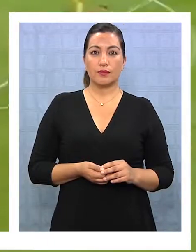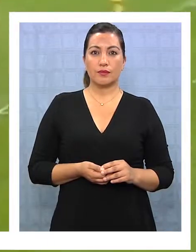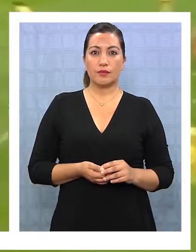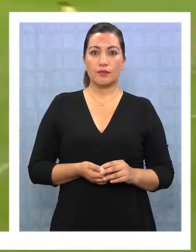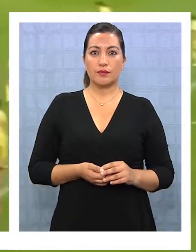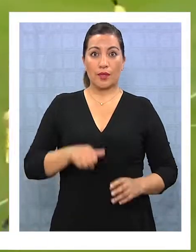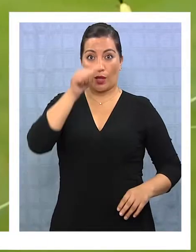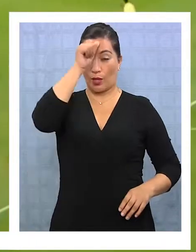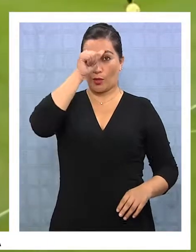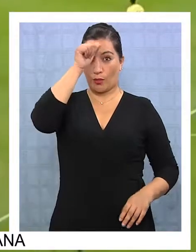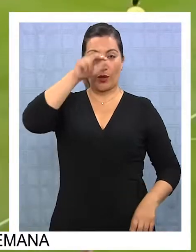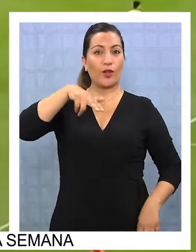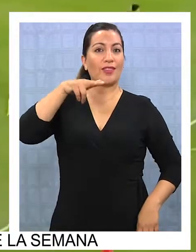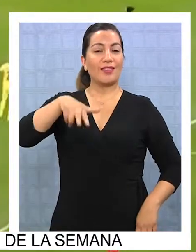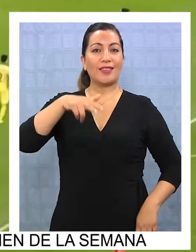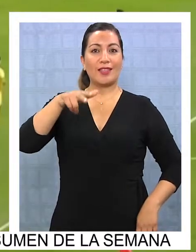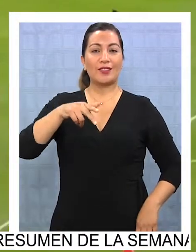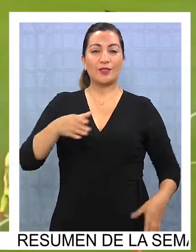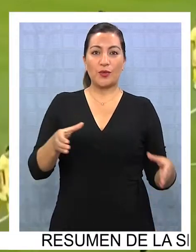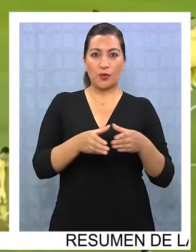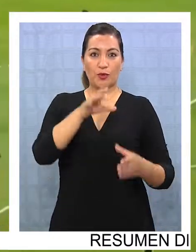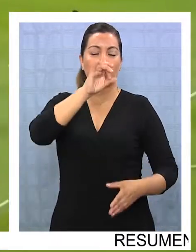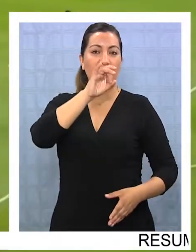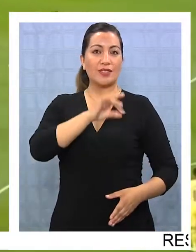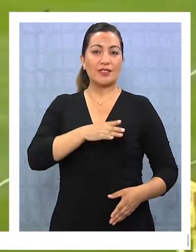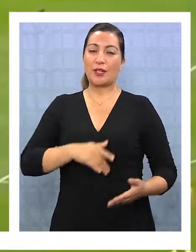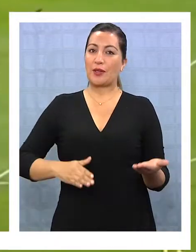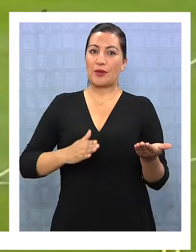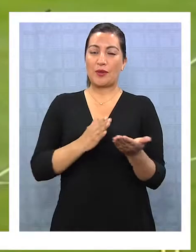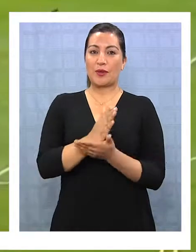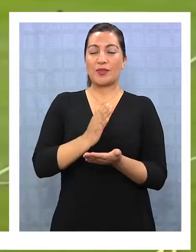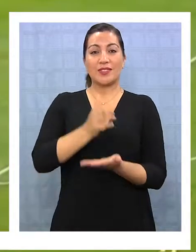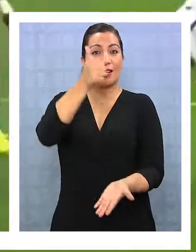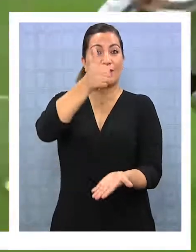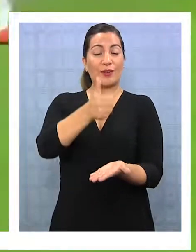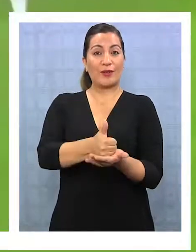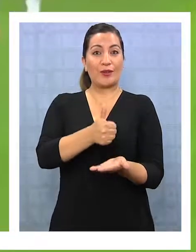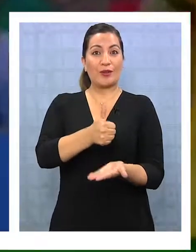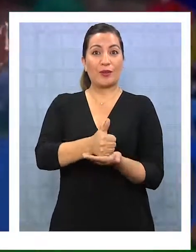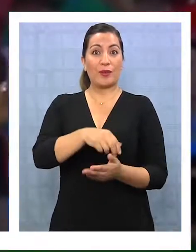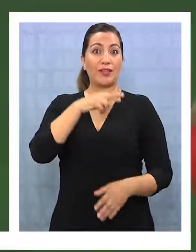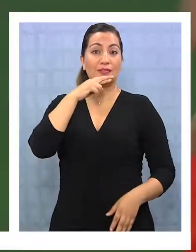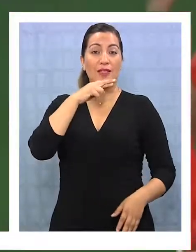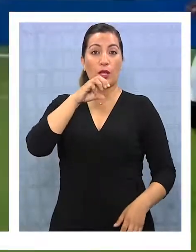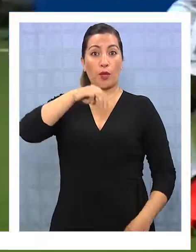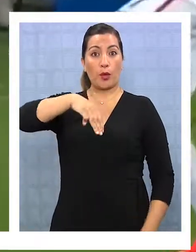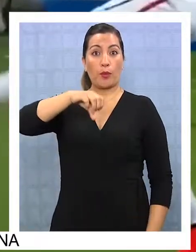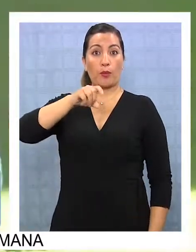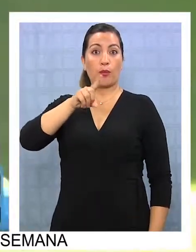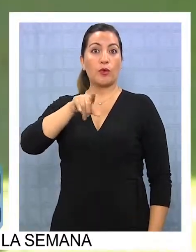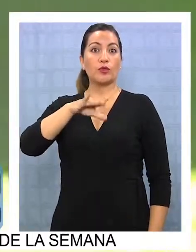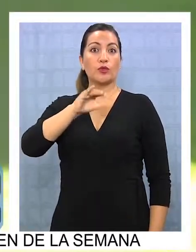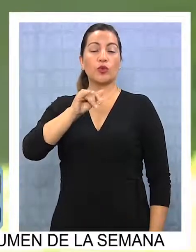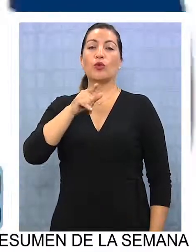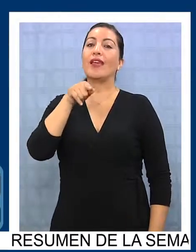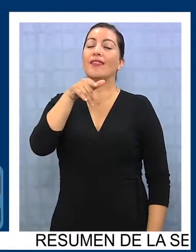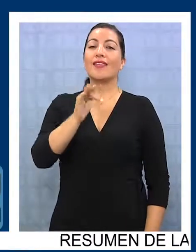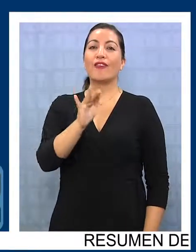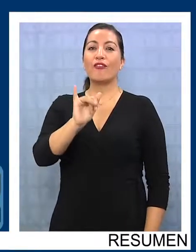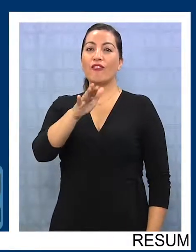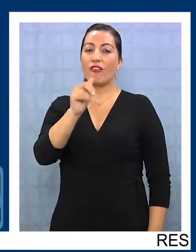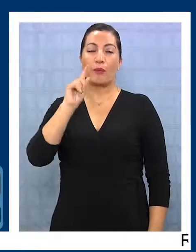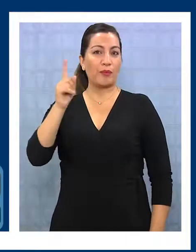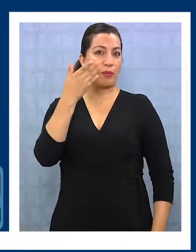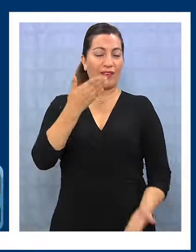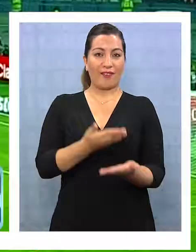Este domingo 18 la selección chilena debuta en la Copa Confederaciones, en MoFQ, evento FIFA al que llega por